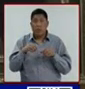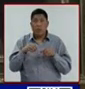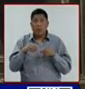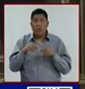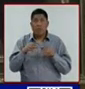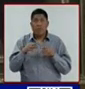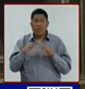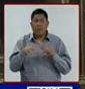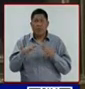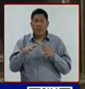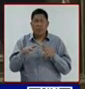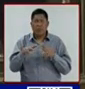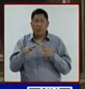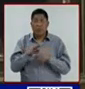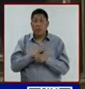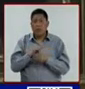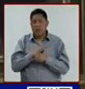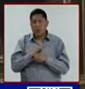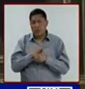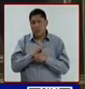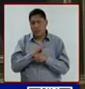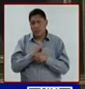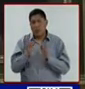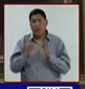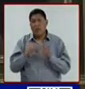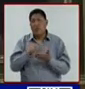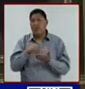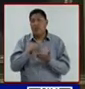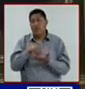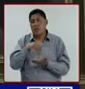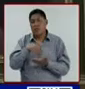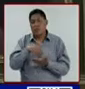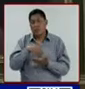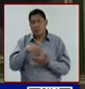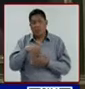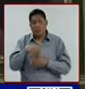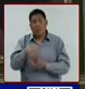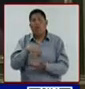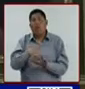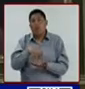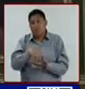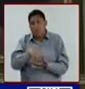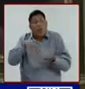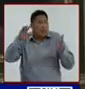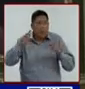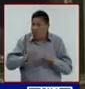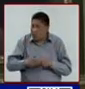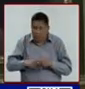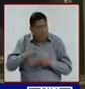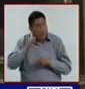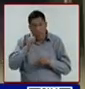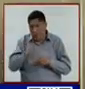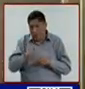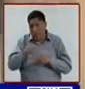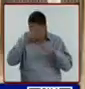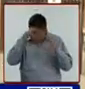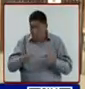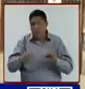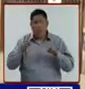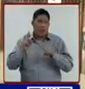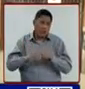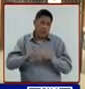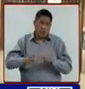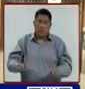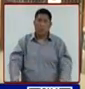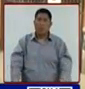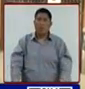mitin? Posiblemente en el Ministerio de Desarrollo Rural y Tierras. Pero está sujeto a evaluación, ¿no? El día de mañana la base seguramente definirá.